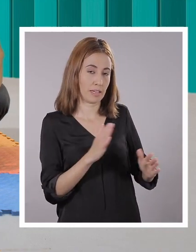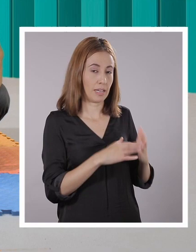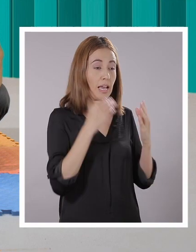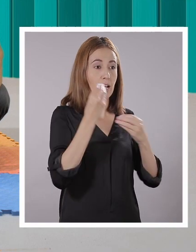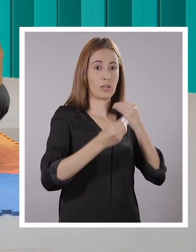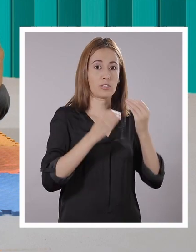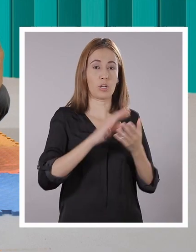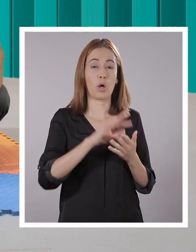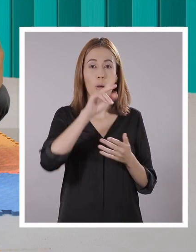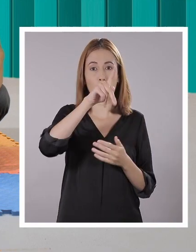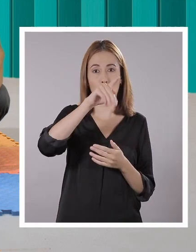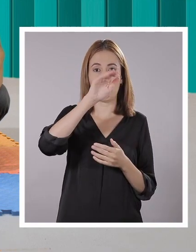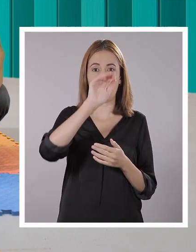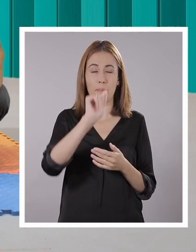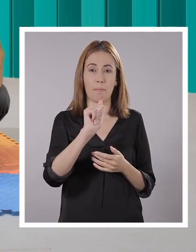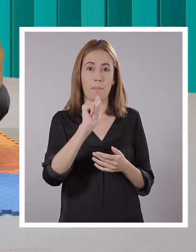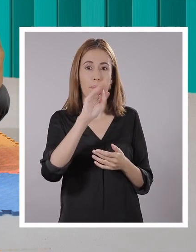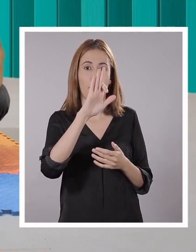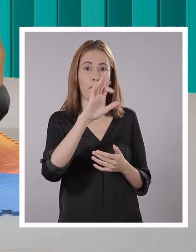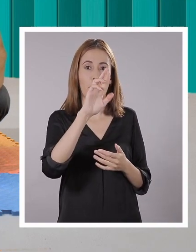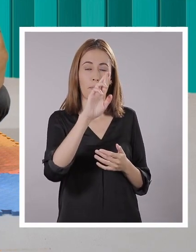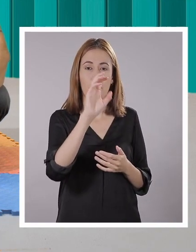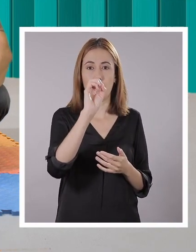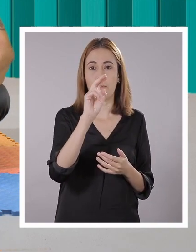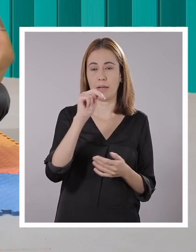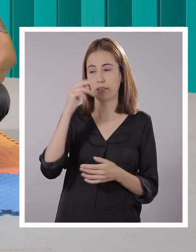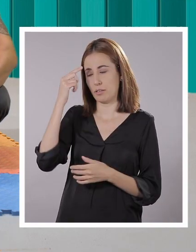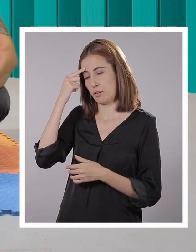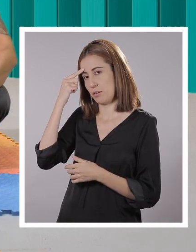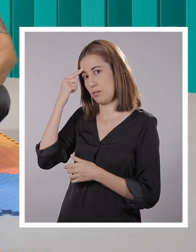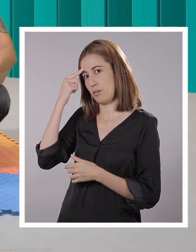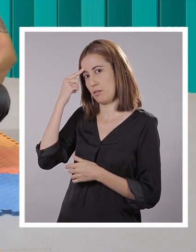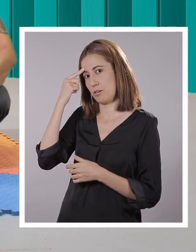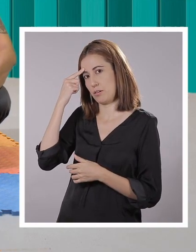con los patrones. A ver. ¿Tú sabes lo que es un patrón? Un patrón...